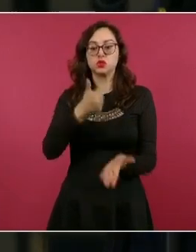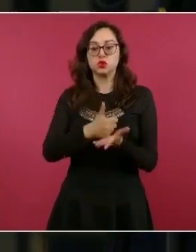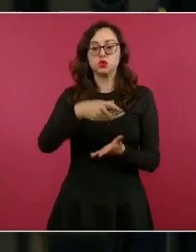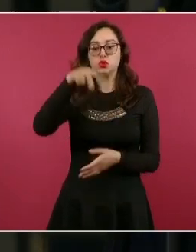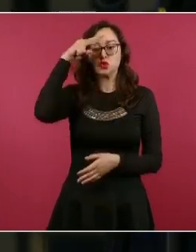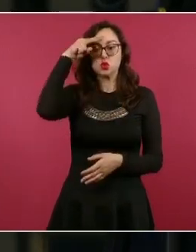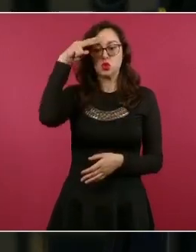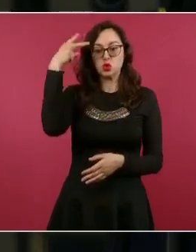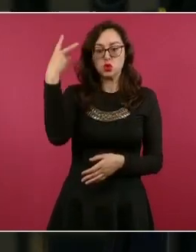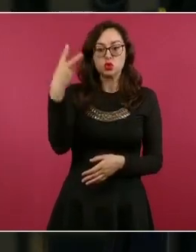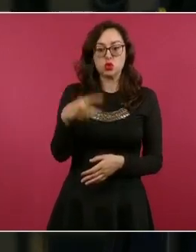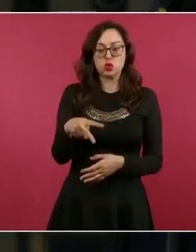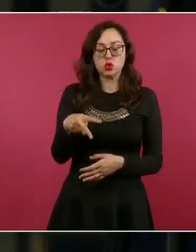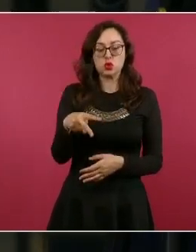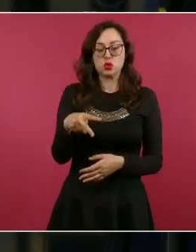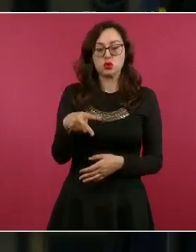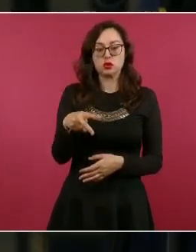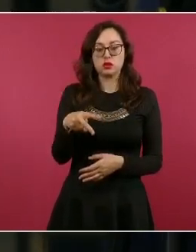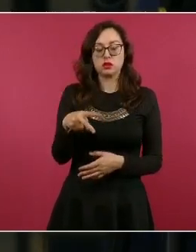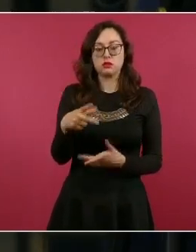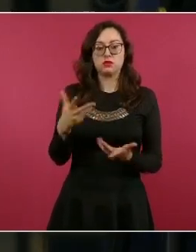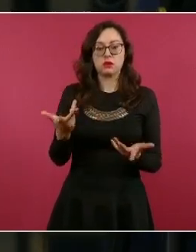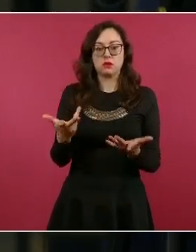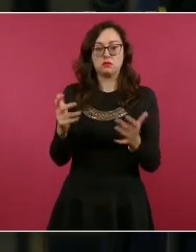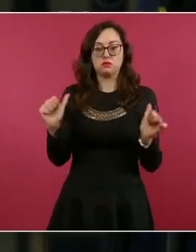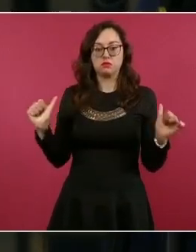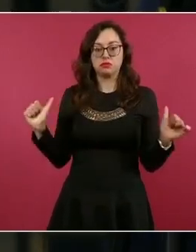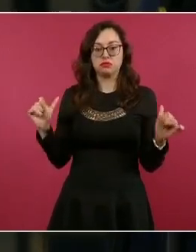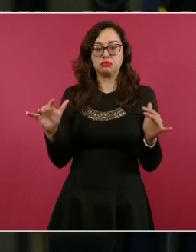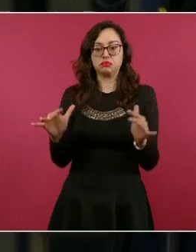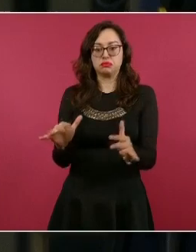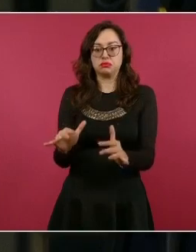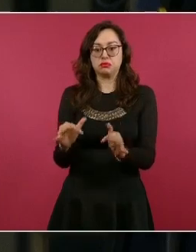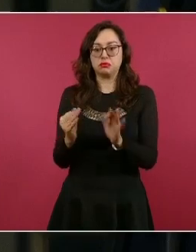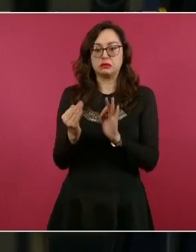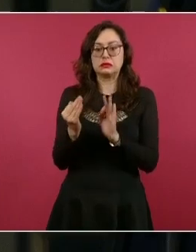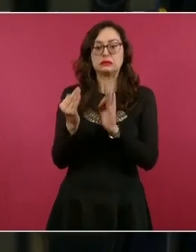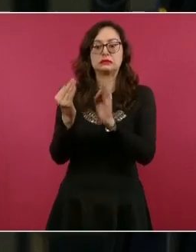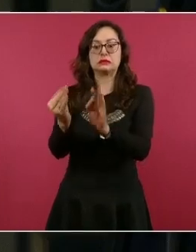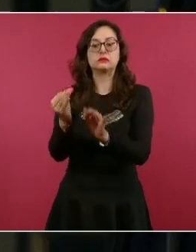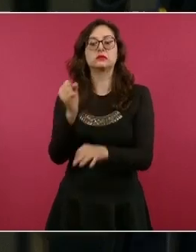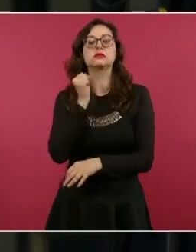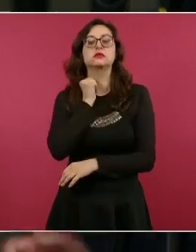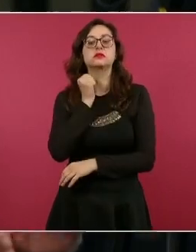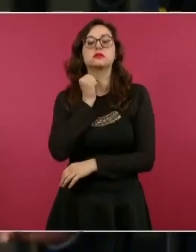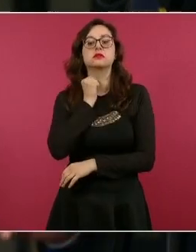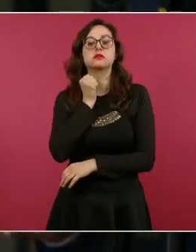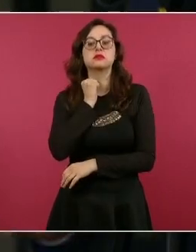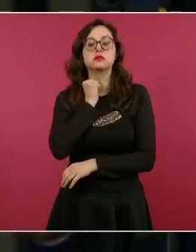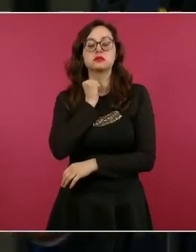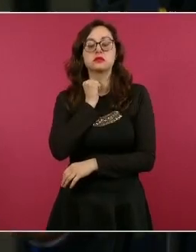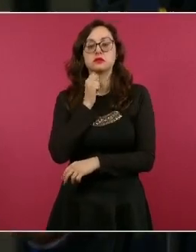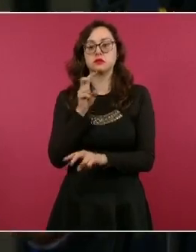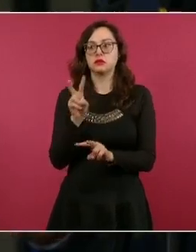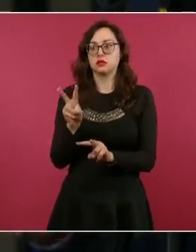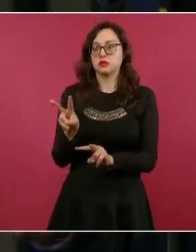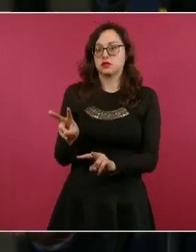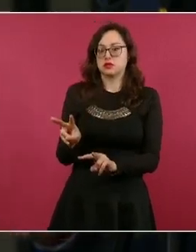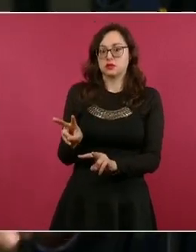en el que se iban a conglomerar cerca del Senado o a las afueras del Senado de la República, el ver